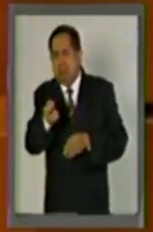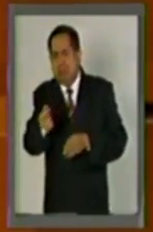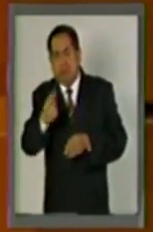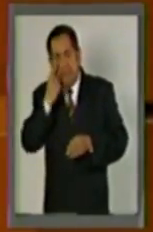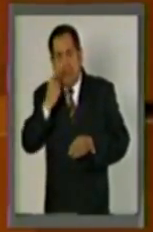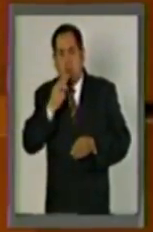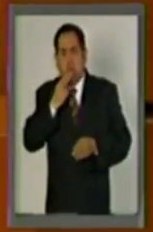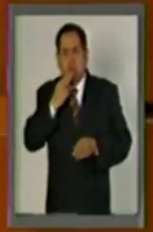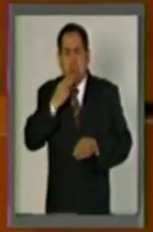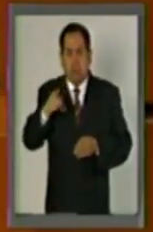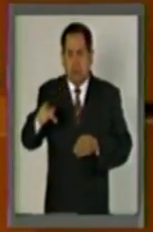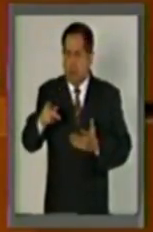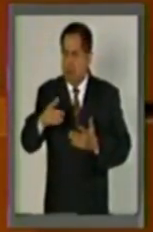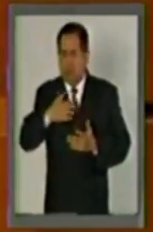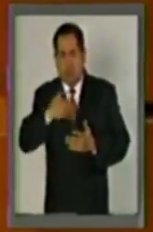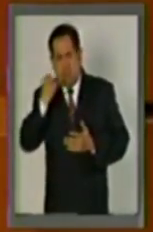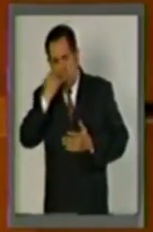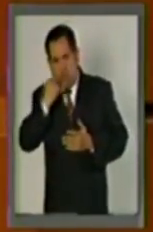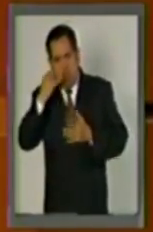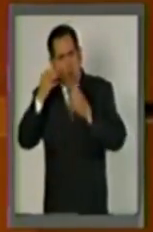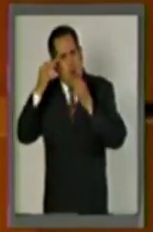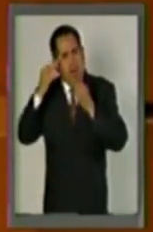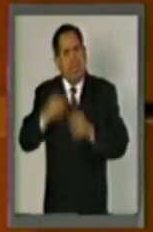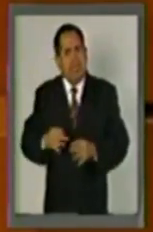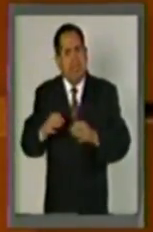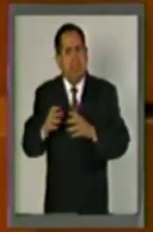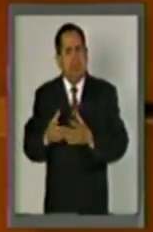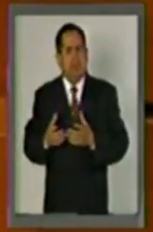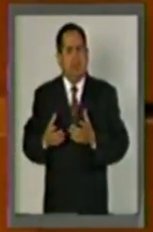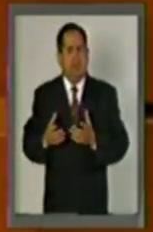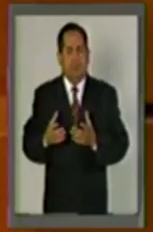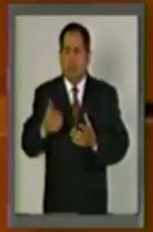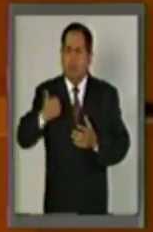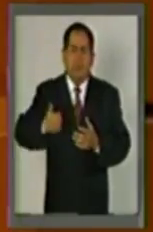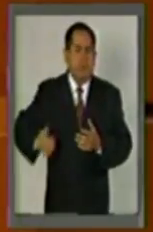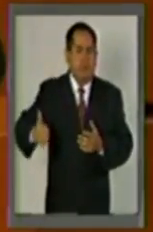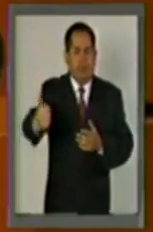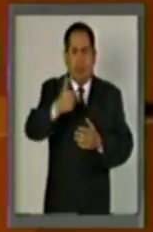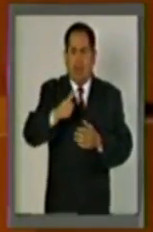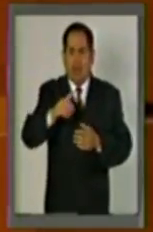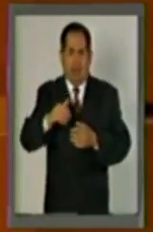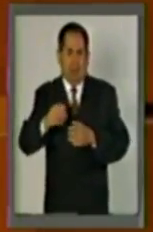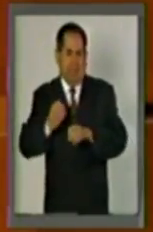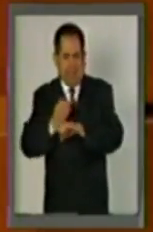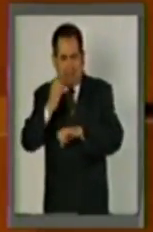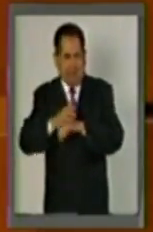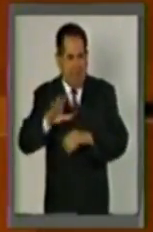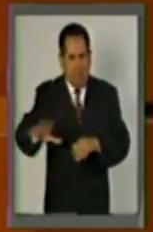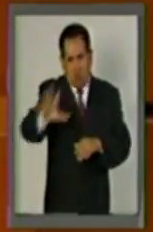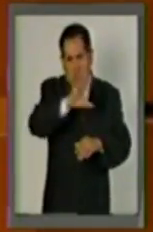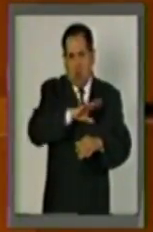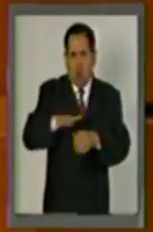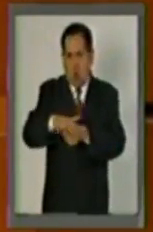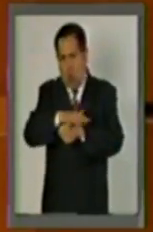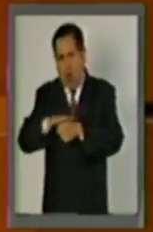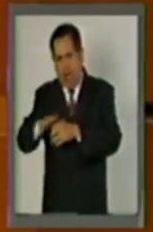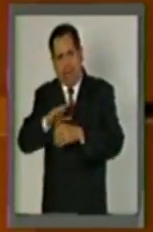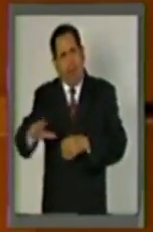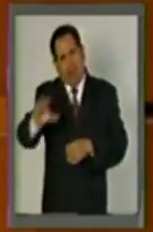uso la lengua originaria de cada región, de cada localidad.